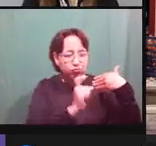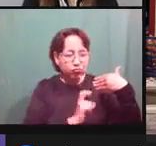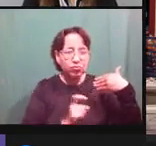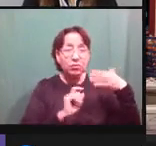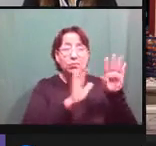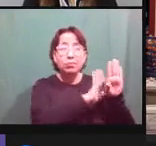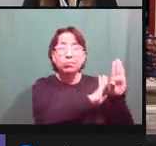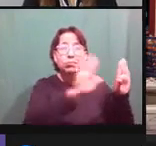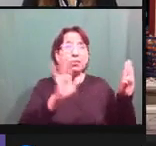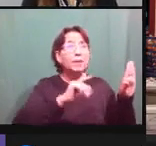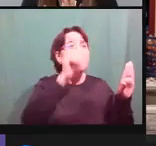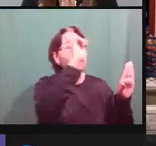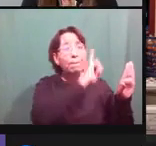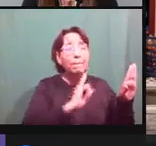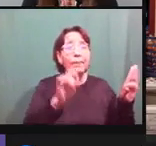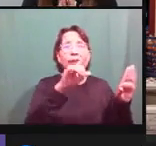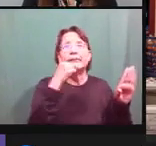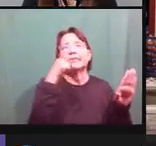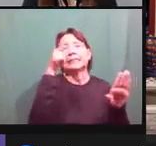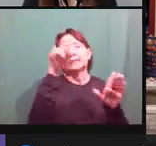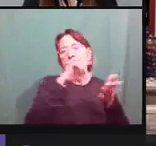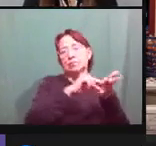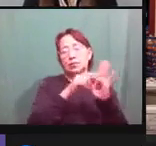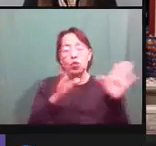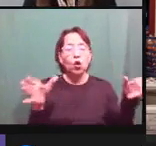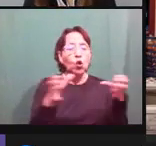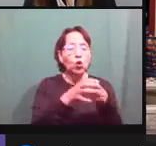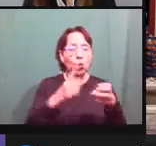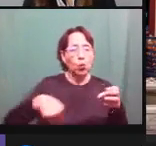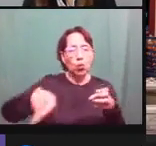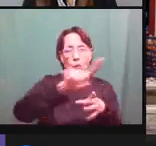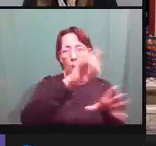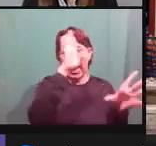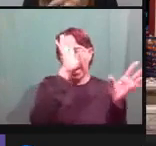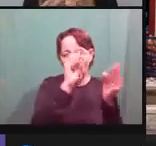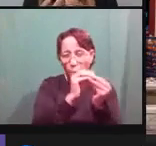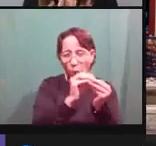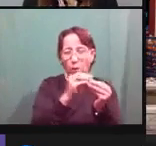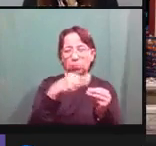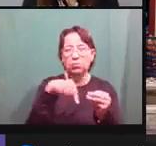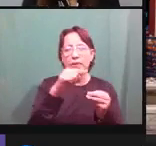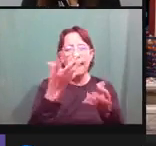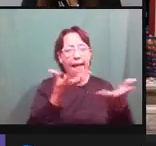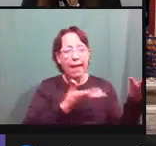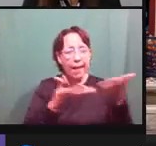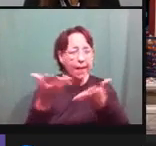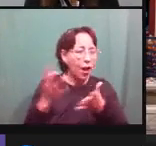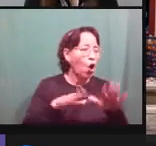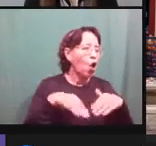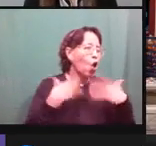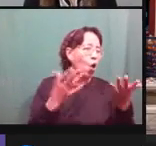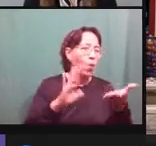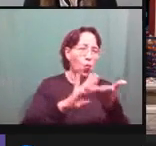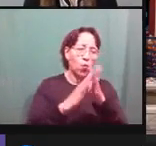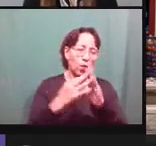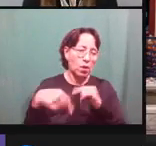es importante que sean bajo una construcción colectiva, ¿no? De llegar a acuerdos, de llegar a concertaciones con las